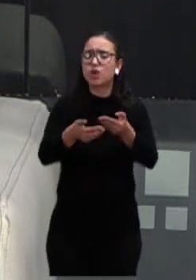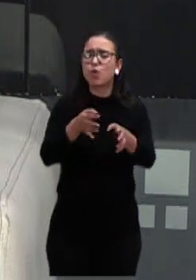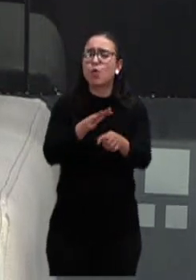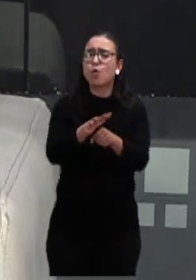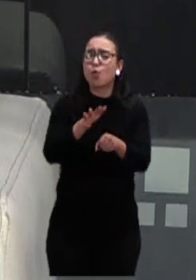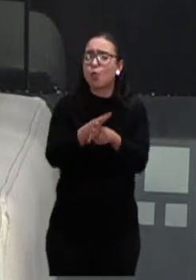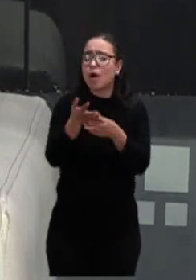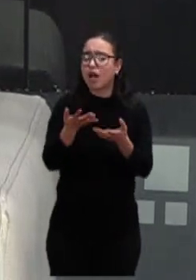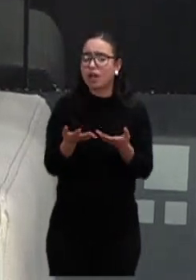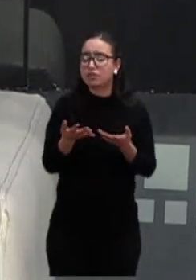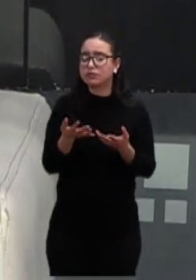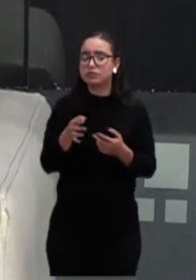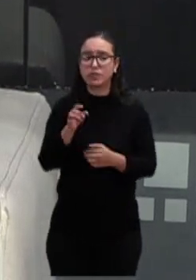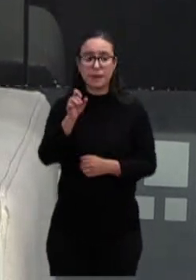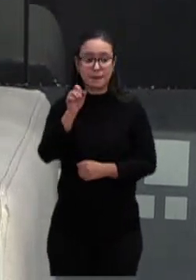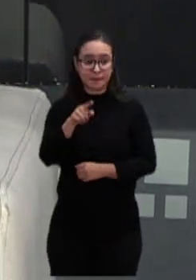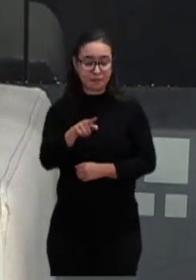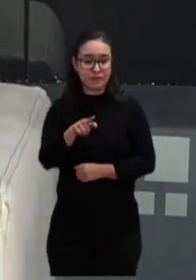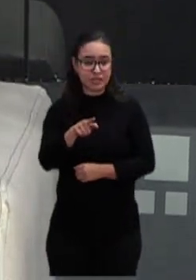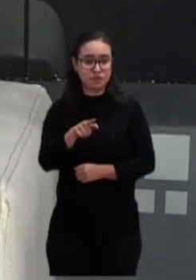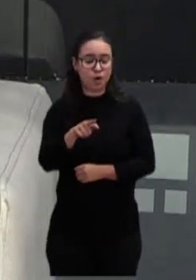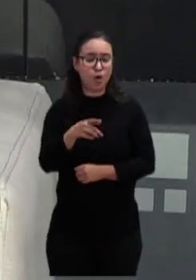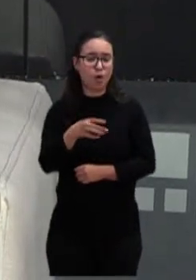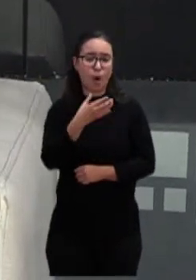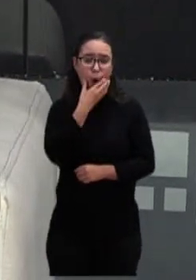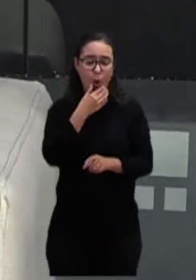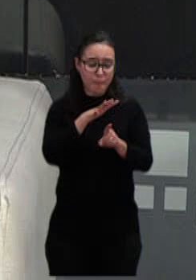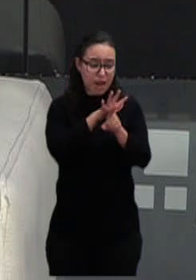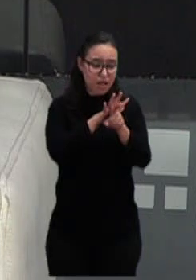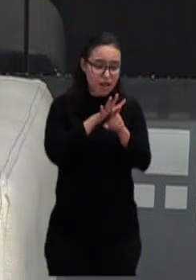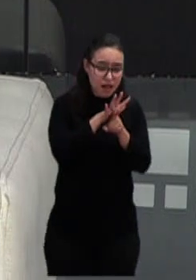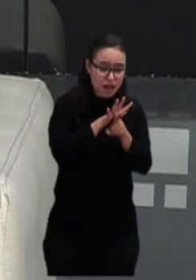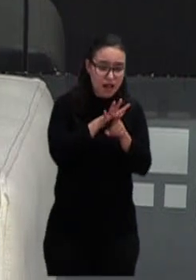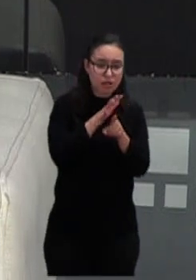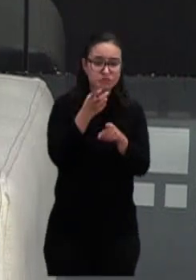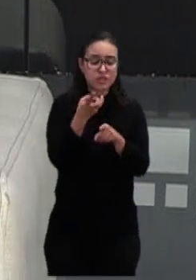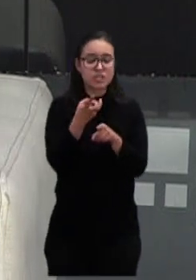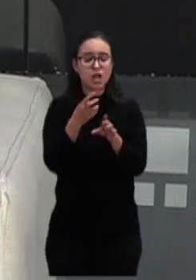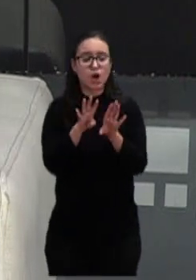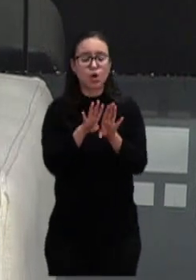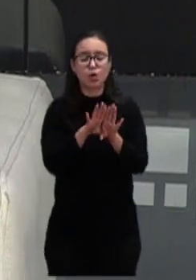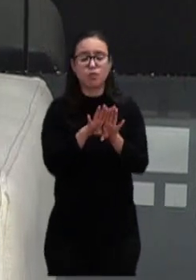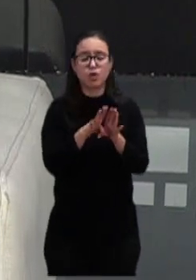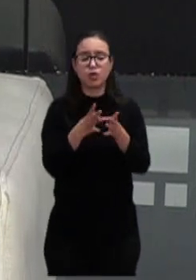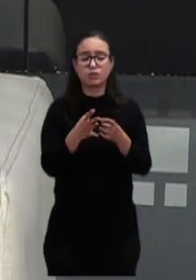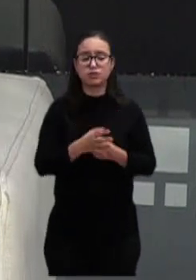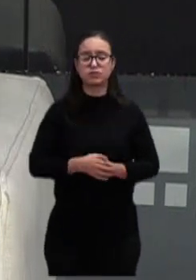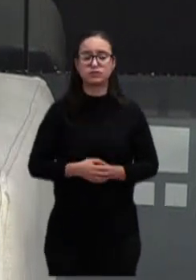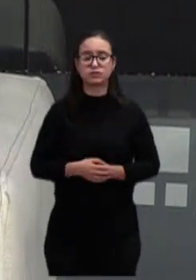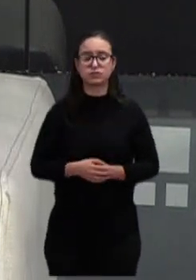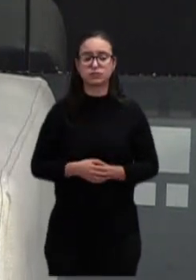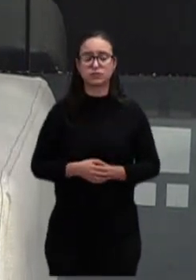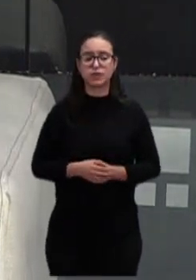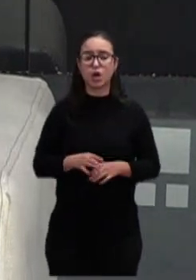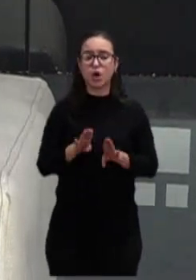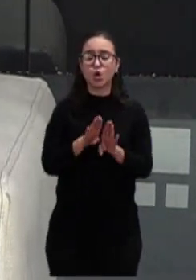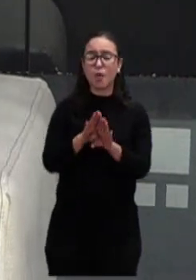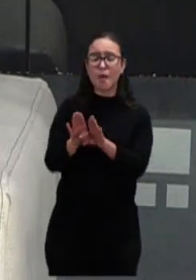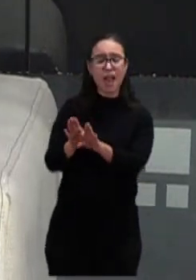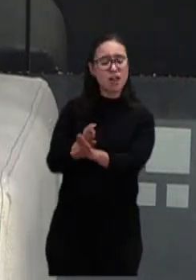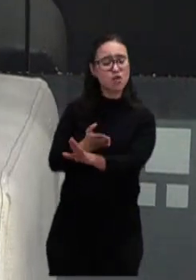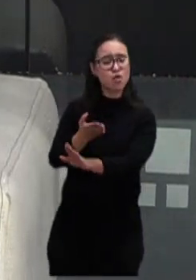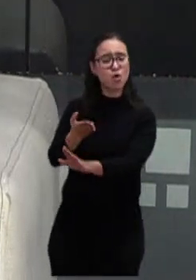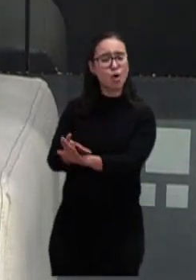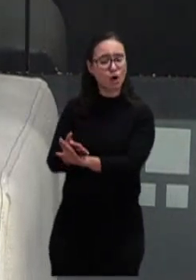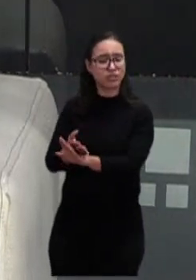que el mismo acosador o el mismo victimario empieza a tratar de denigrar a la